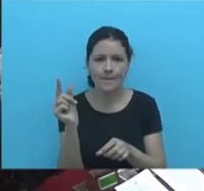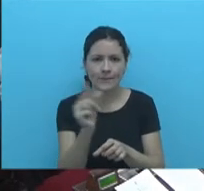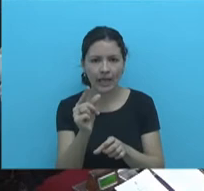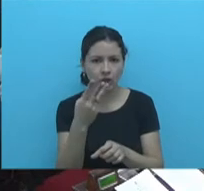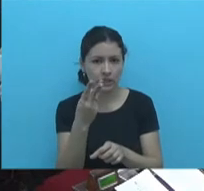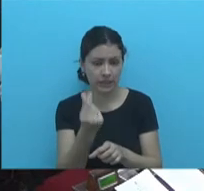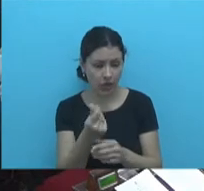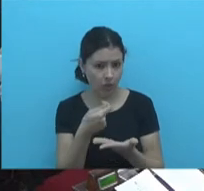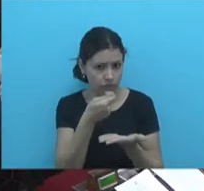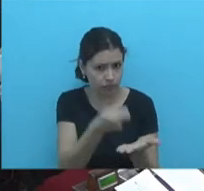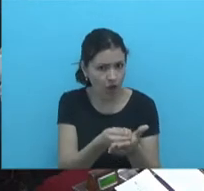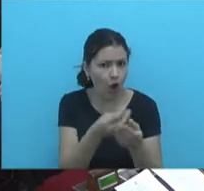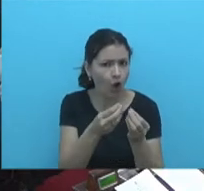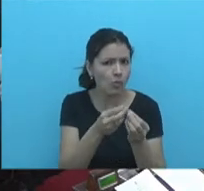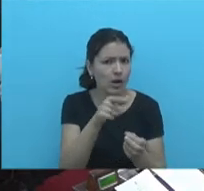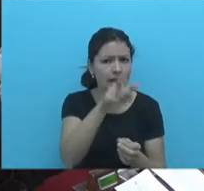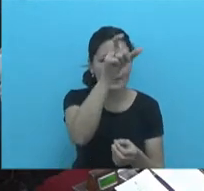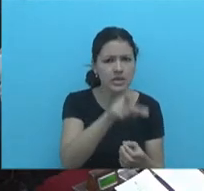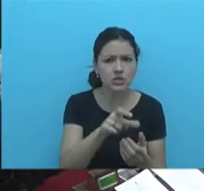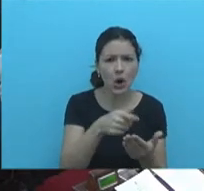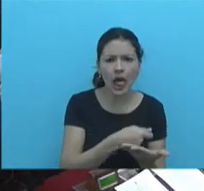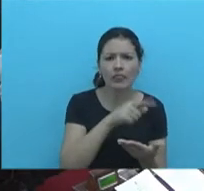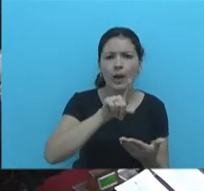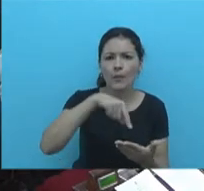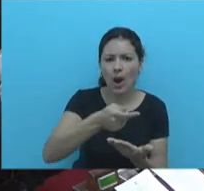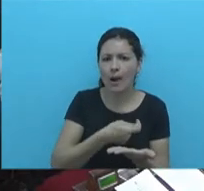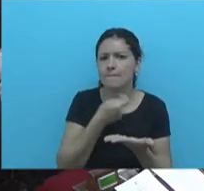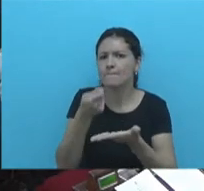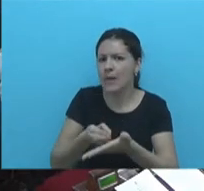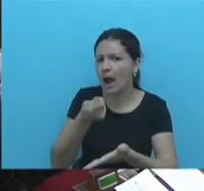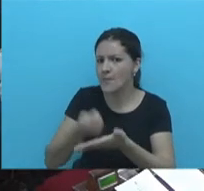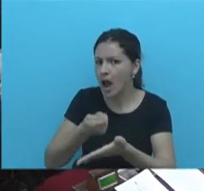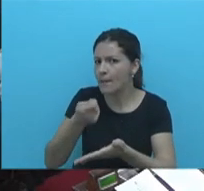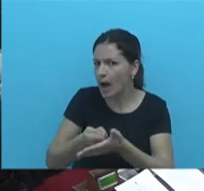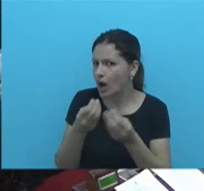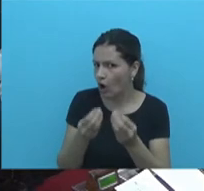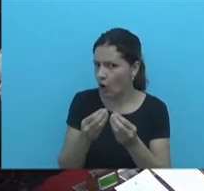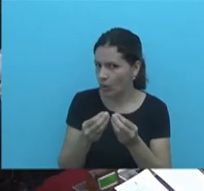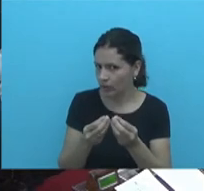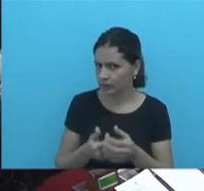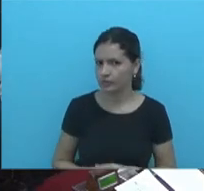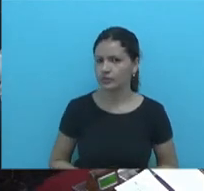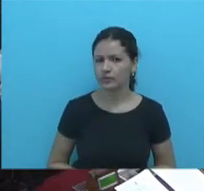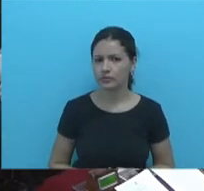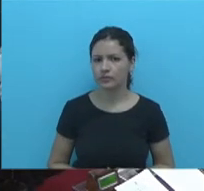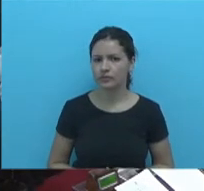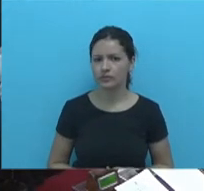Tiene la palabra, después vamos a ver. ¿Cómo garantizan que la persona use los fondos que le prestan